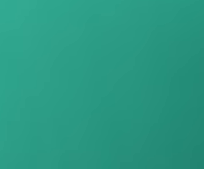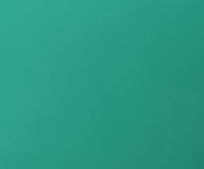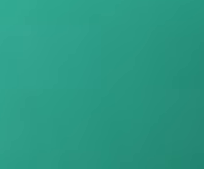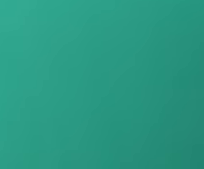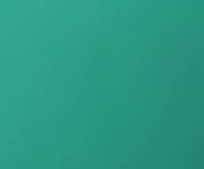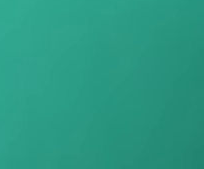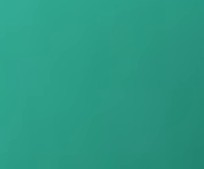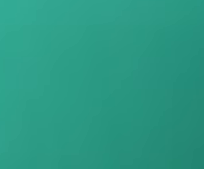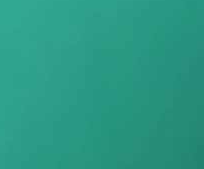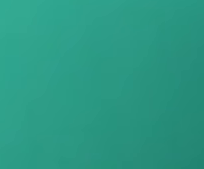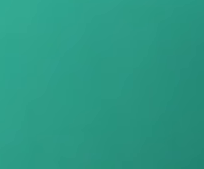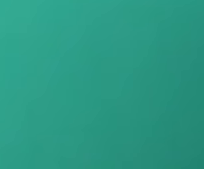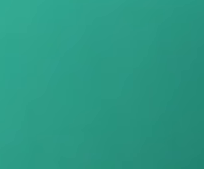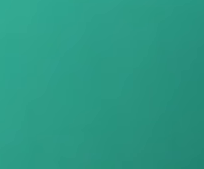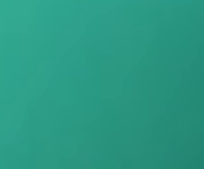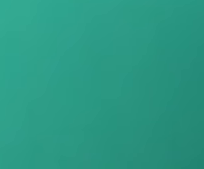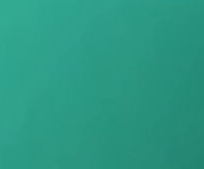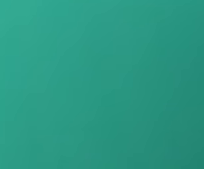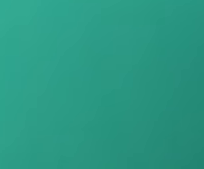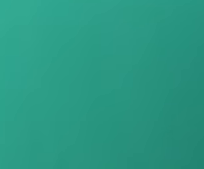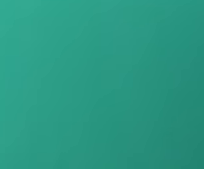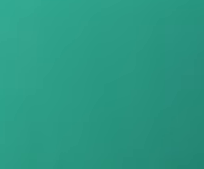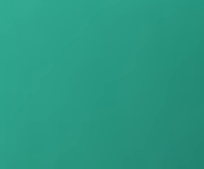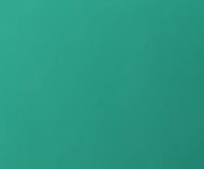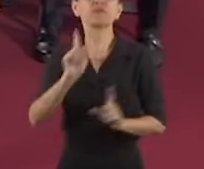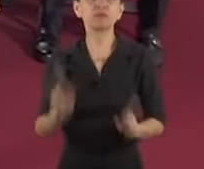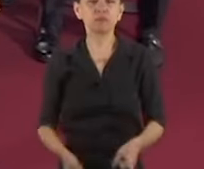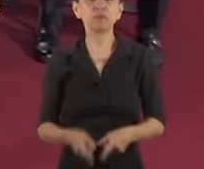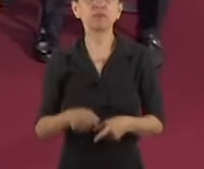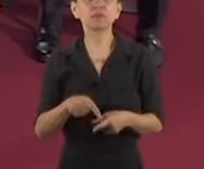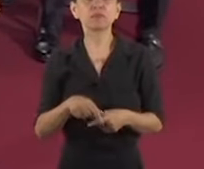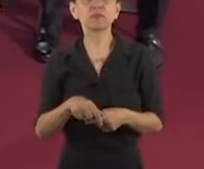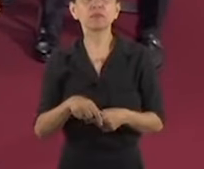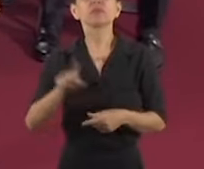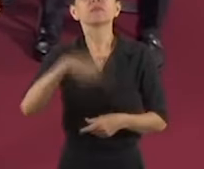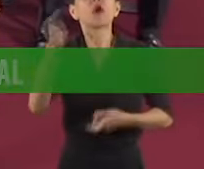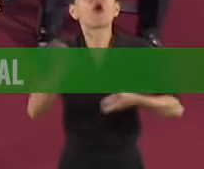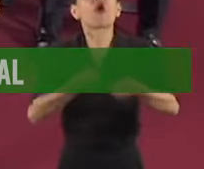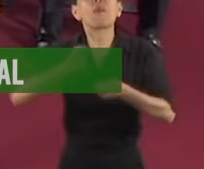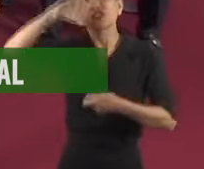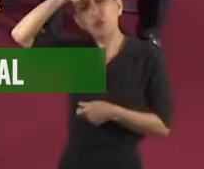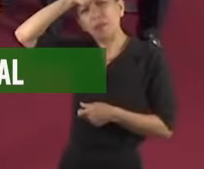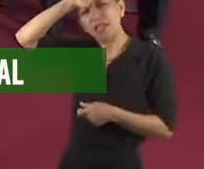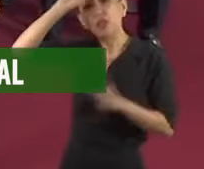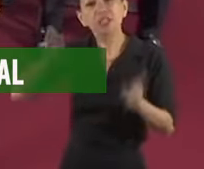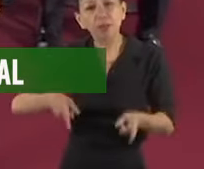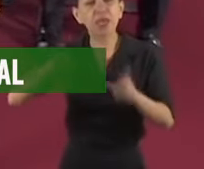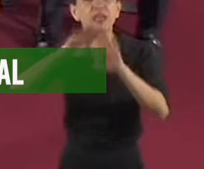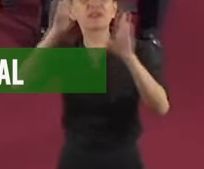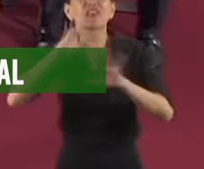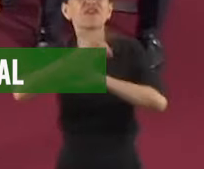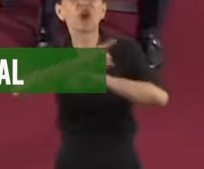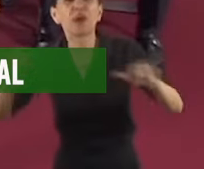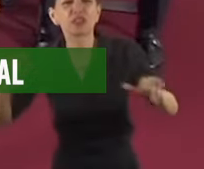que lo presenta por televisión presenta dentro de los tres dentro de los 30 puntos más importantes la derogación de los de la ley